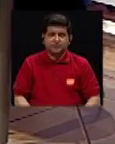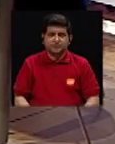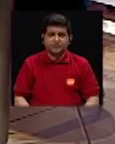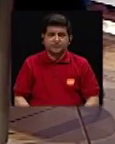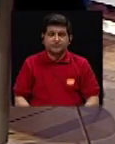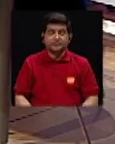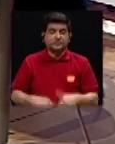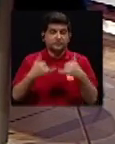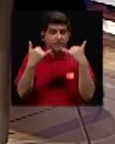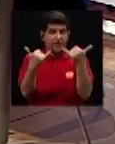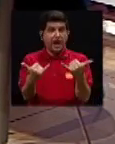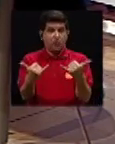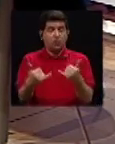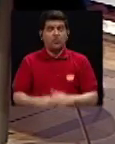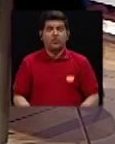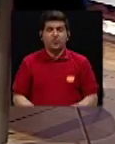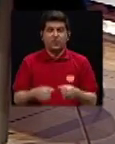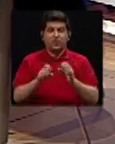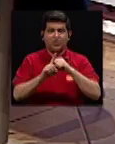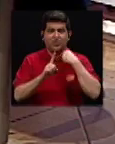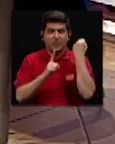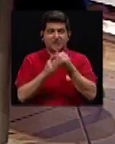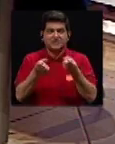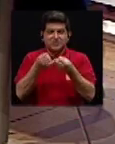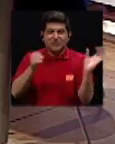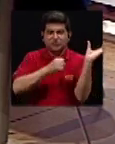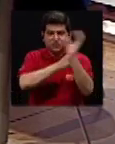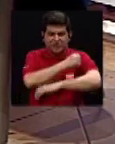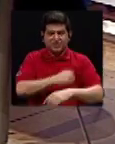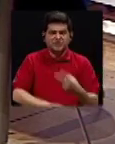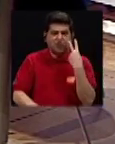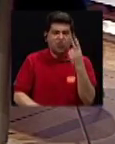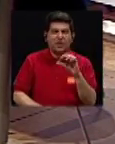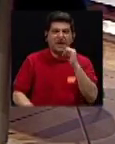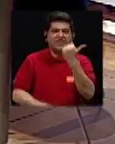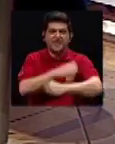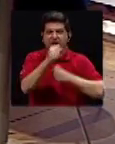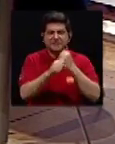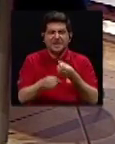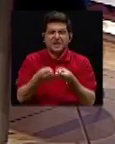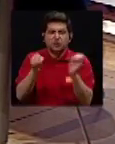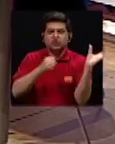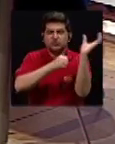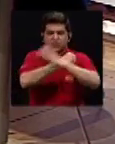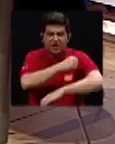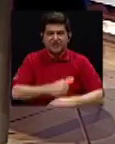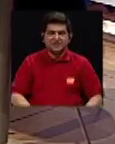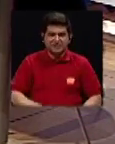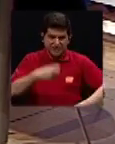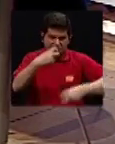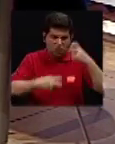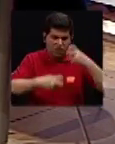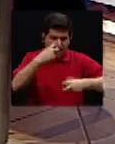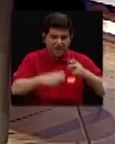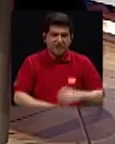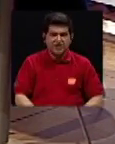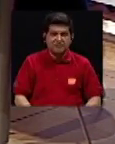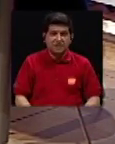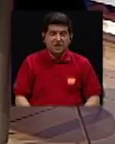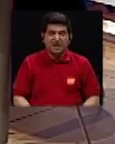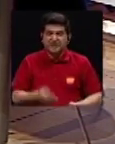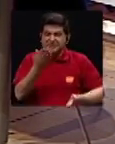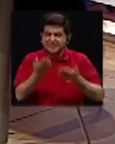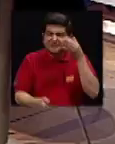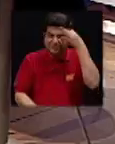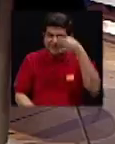lenguaje claro eh ahora eh la impunidad es característica cuando vemos más de 10 años de impunidad con relación a un